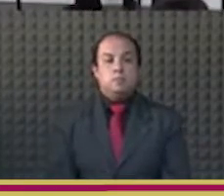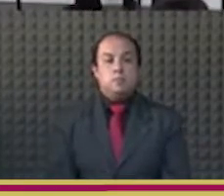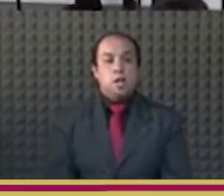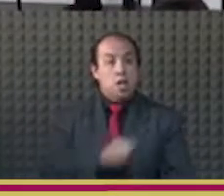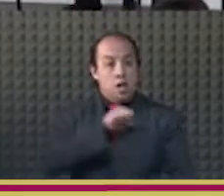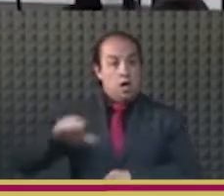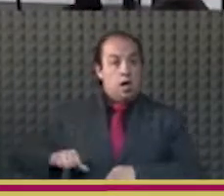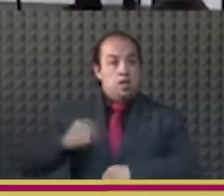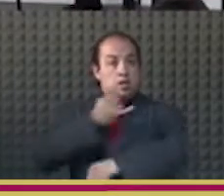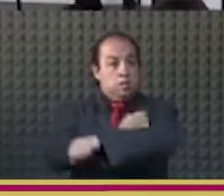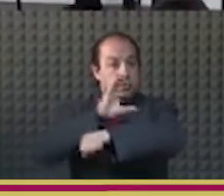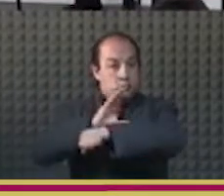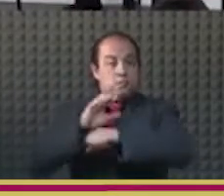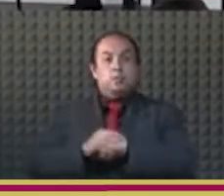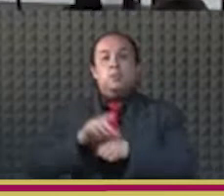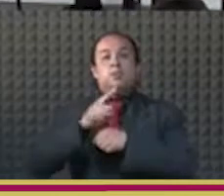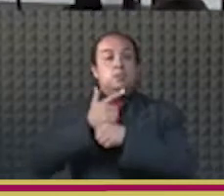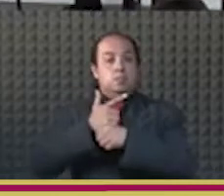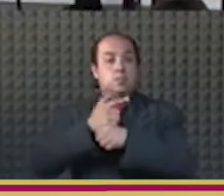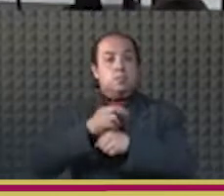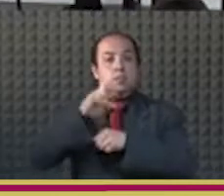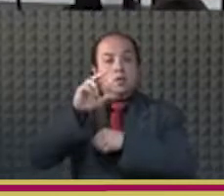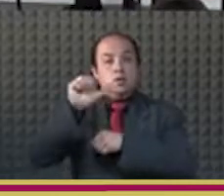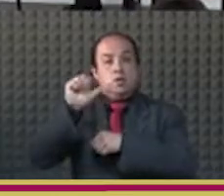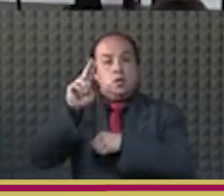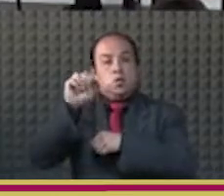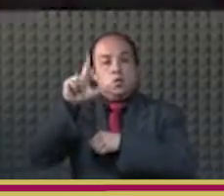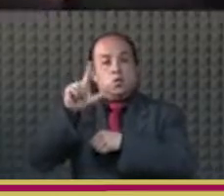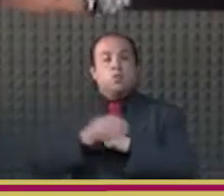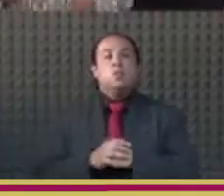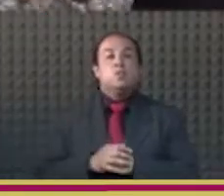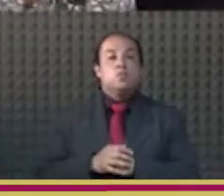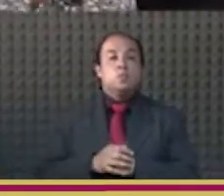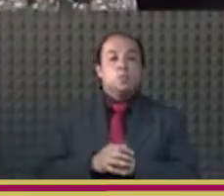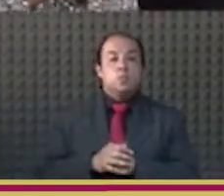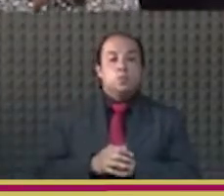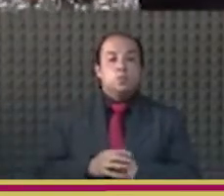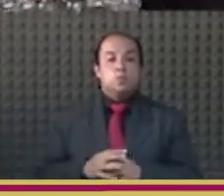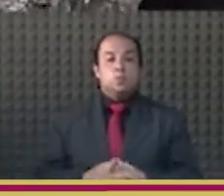El Alcalde de Iztacalco, licenciado Raúl Armando Quintero Martínez.